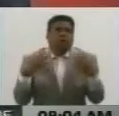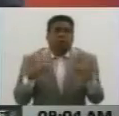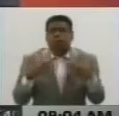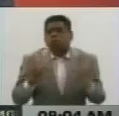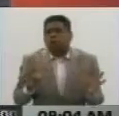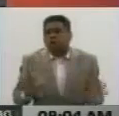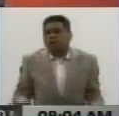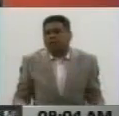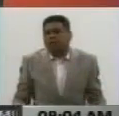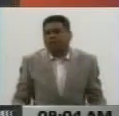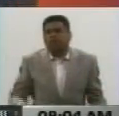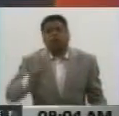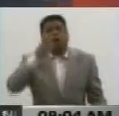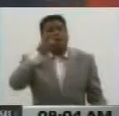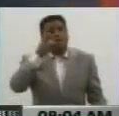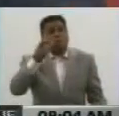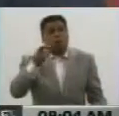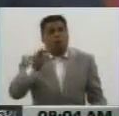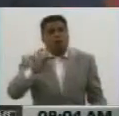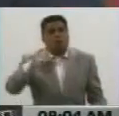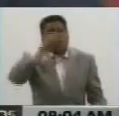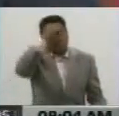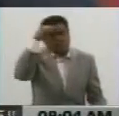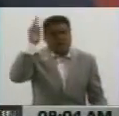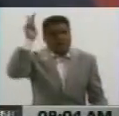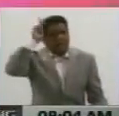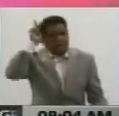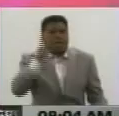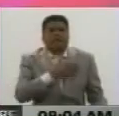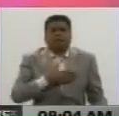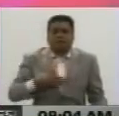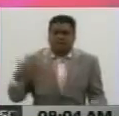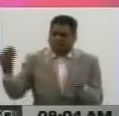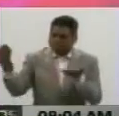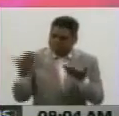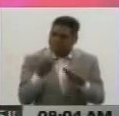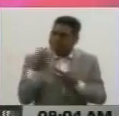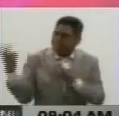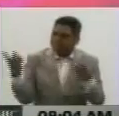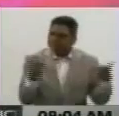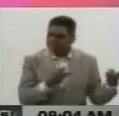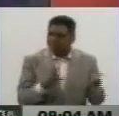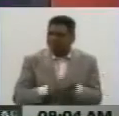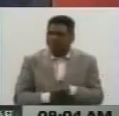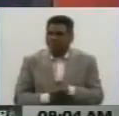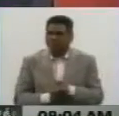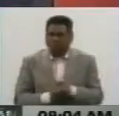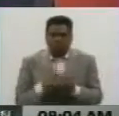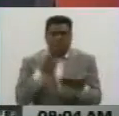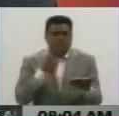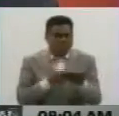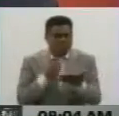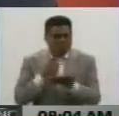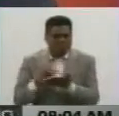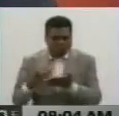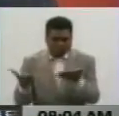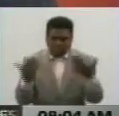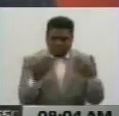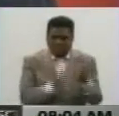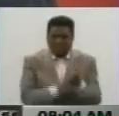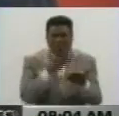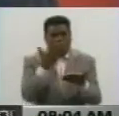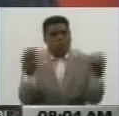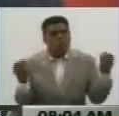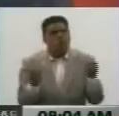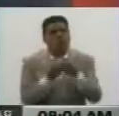decirle, pueblos y comunidades indígenas que deseen ejercer su actividad, bienvenida. Vamos a presentarle y vamos juntos, de la mano, ¿no?, para ejercer